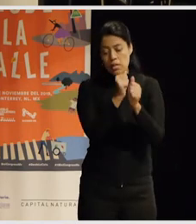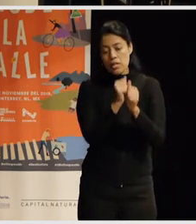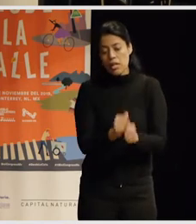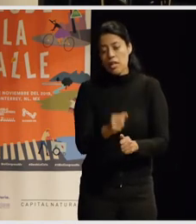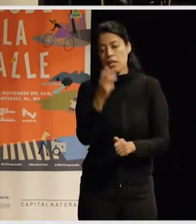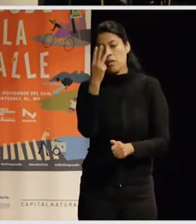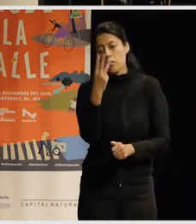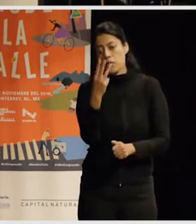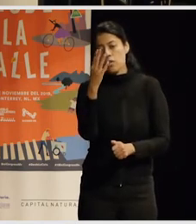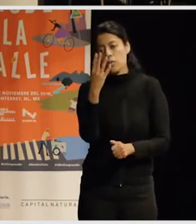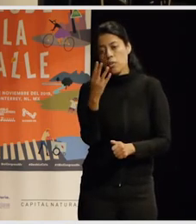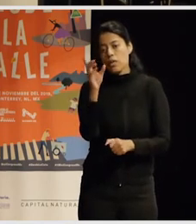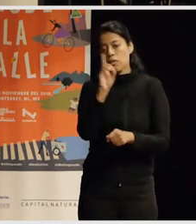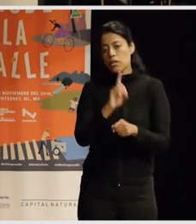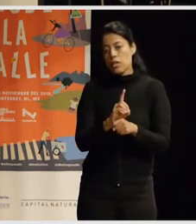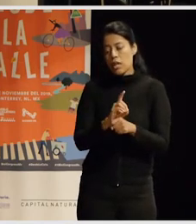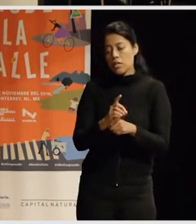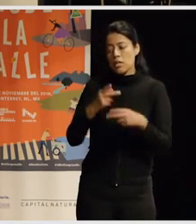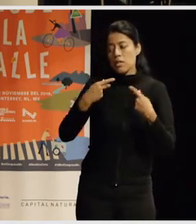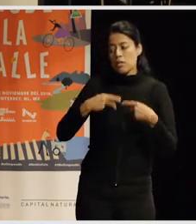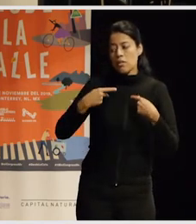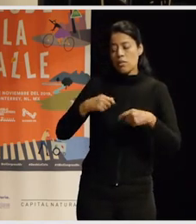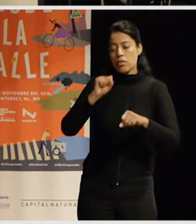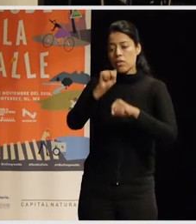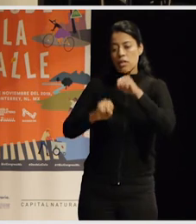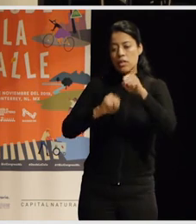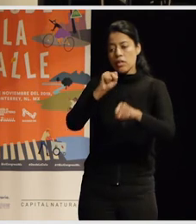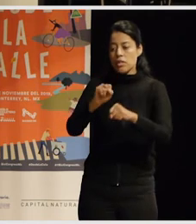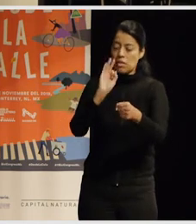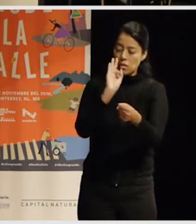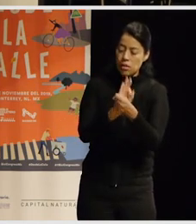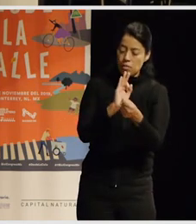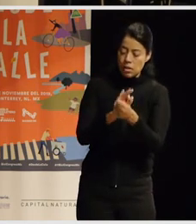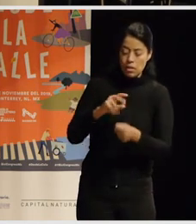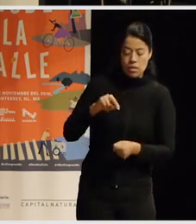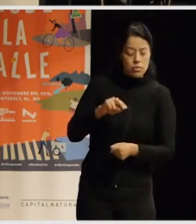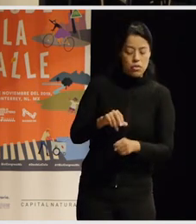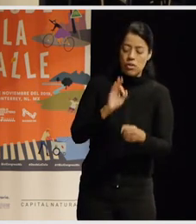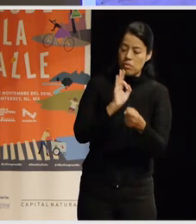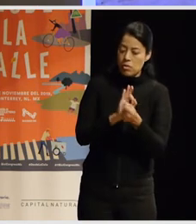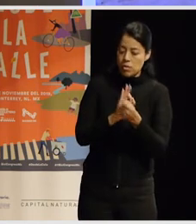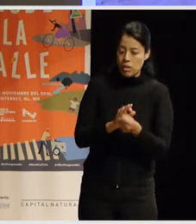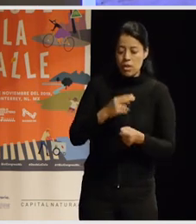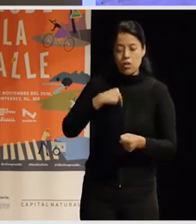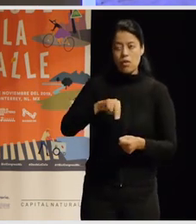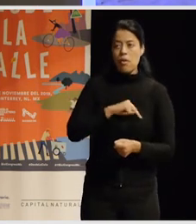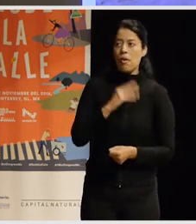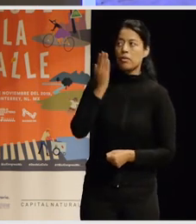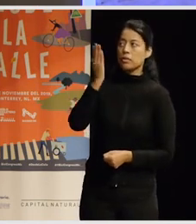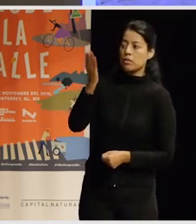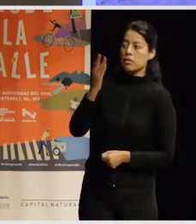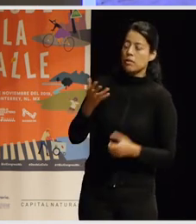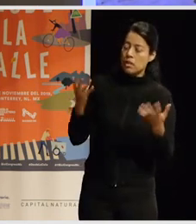por tres o cuatro días protegidos los ciclistas obviamente los ciclistas y los peatones obviamente nuestra exigencia es